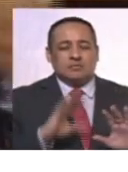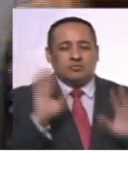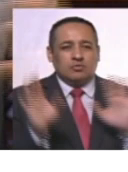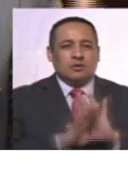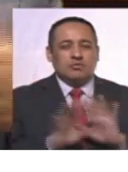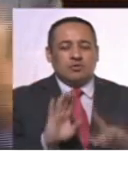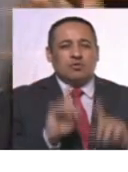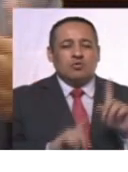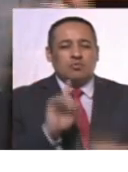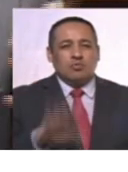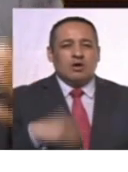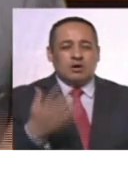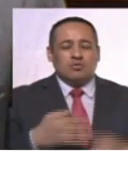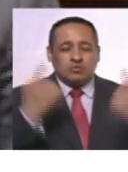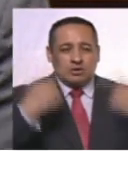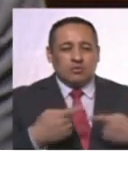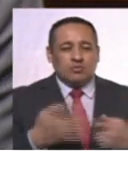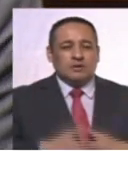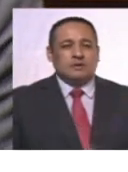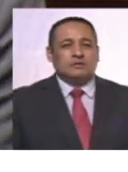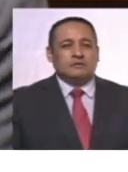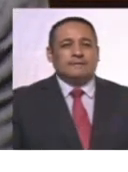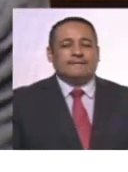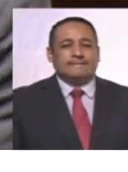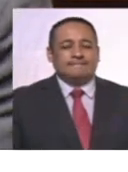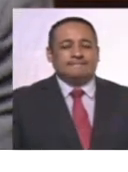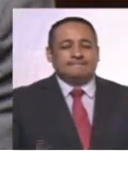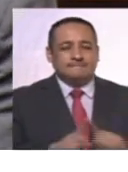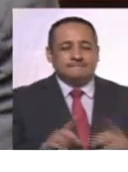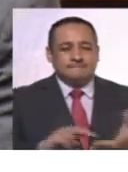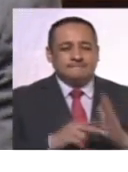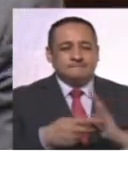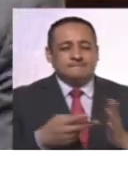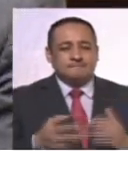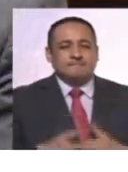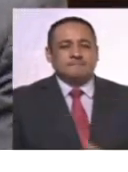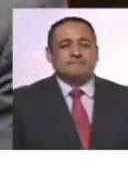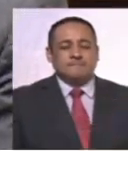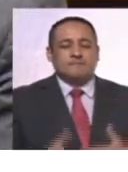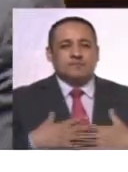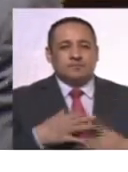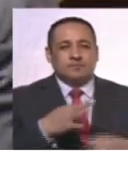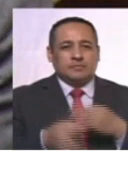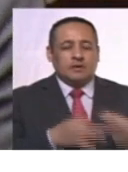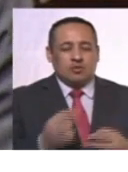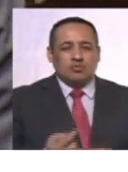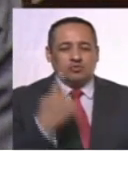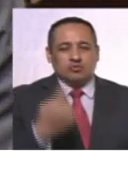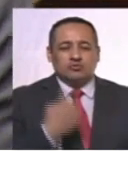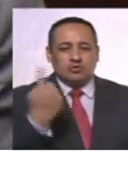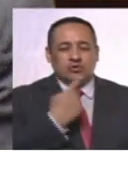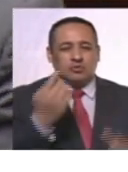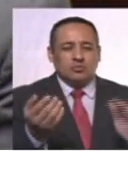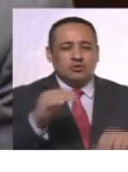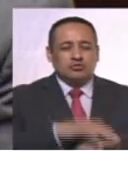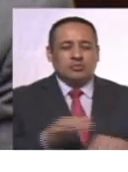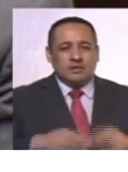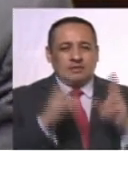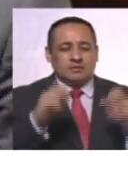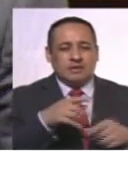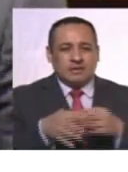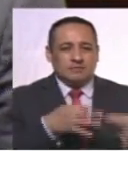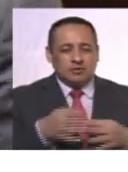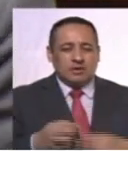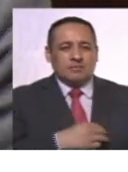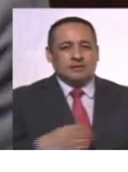Quizá hubo algunas coincidencias, en todo caso me voy a referir a uno solo. Respecto al punto que tocó la señora